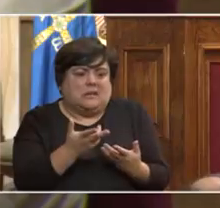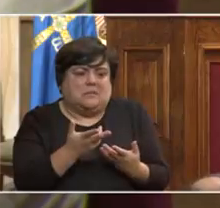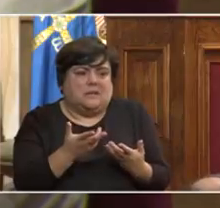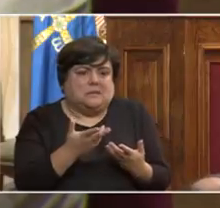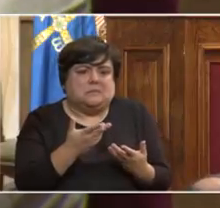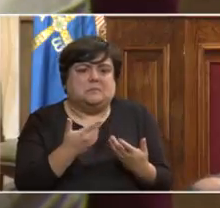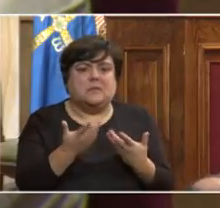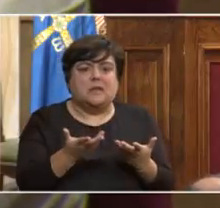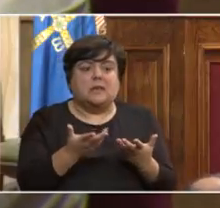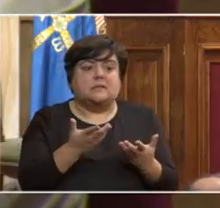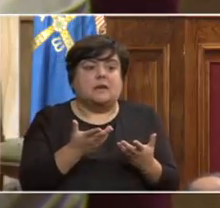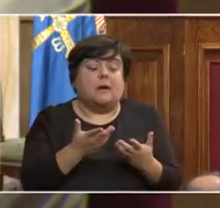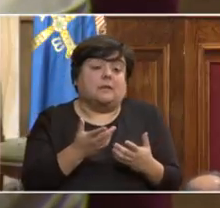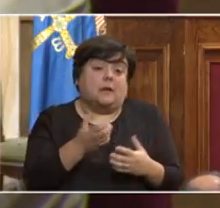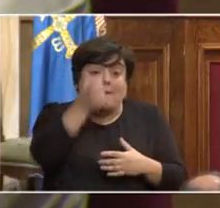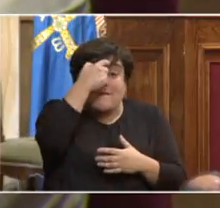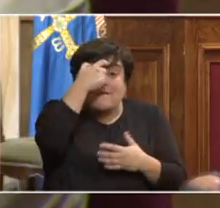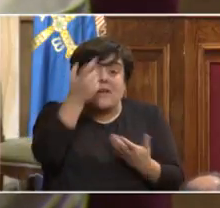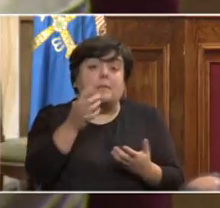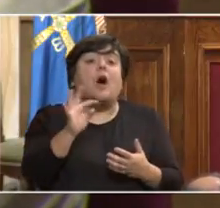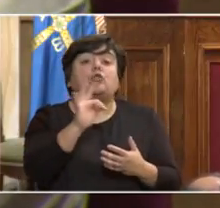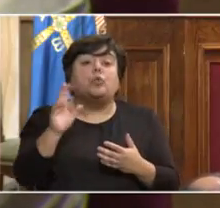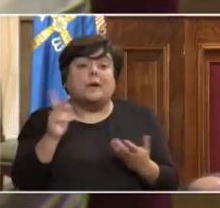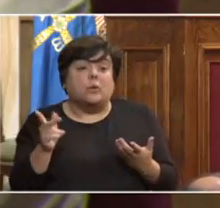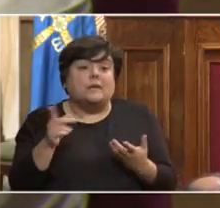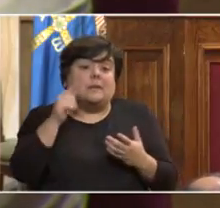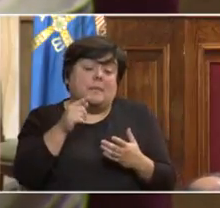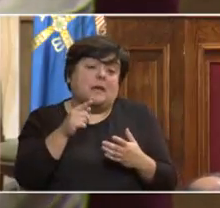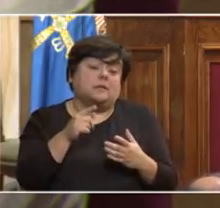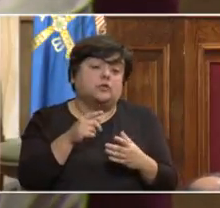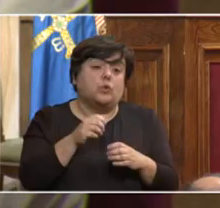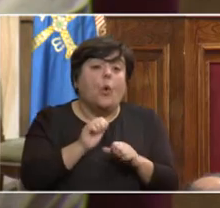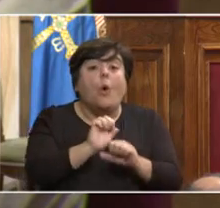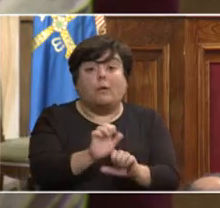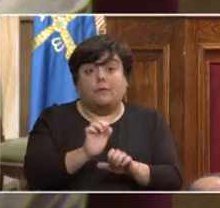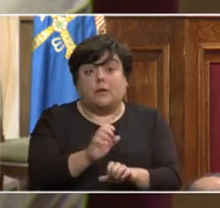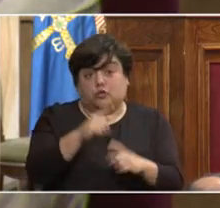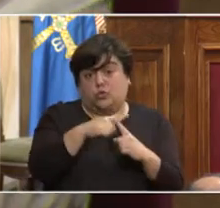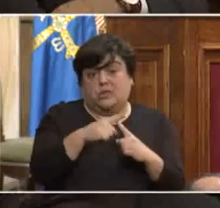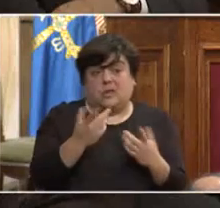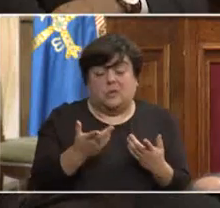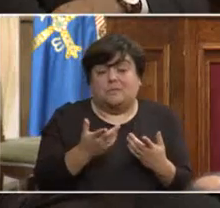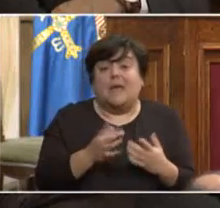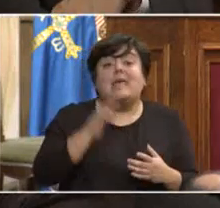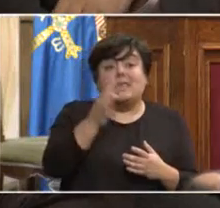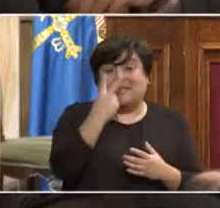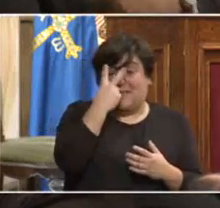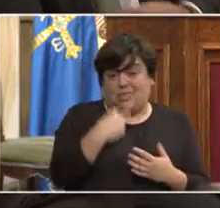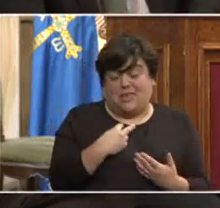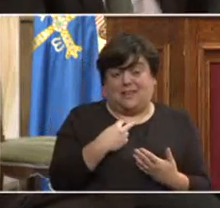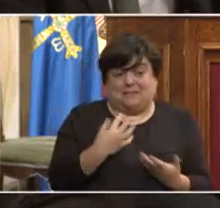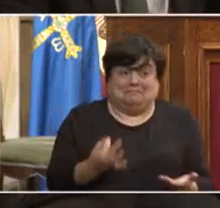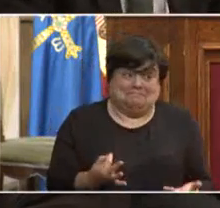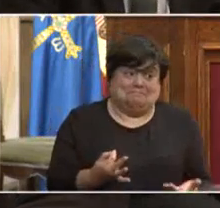condiciones. Estaba tuberculosa y había sido violada por su tío Blas. Perdón, y era ciega. Y era ciega. Es otro